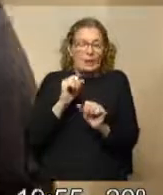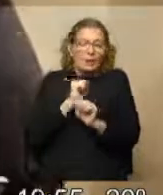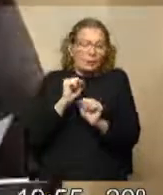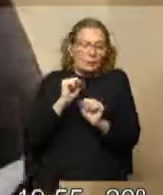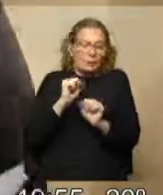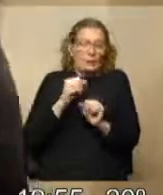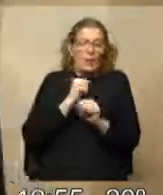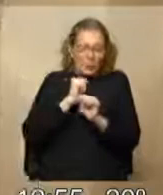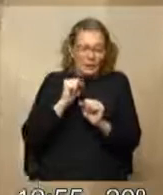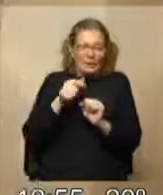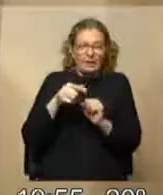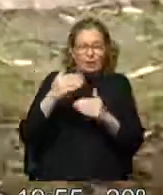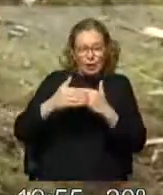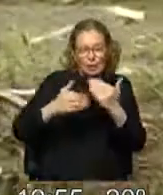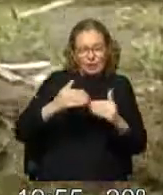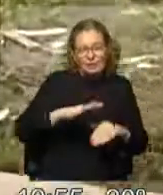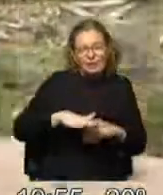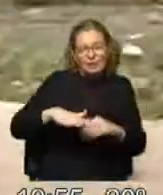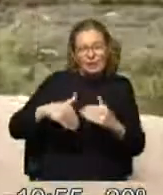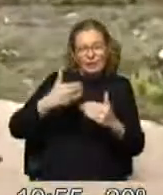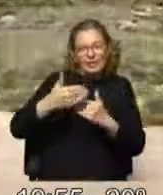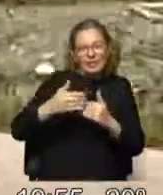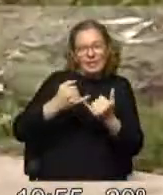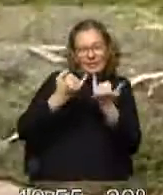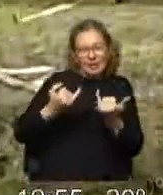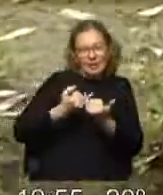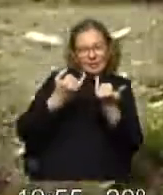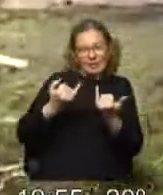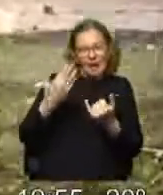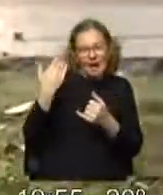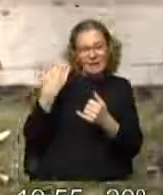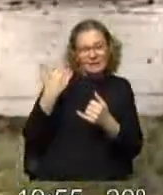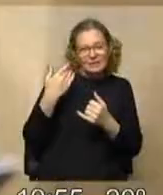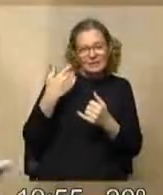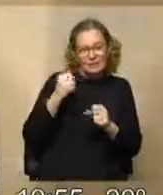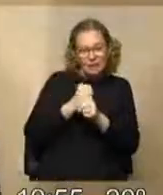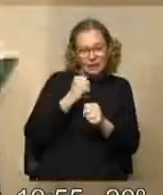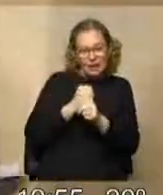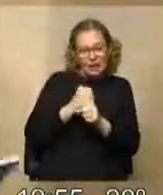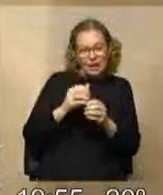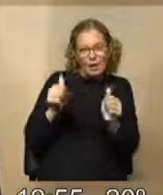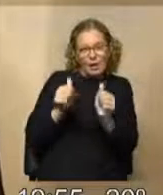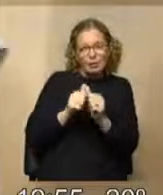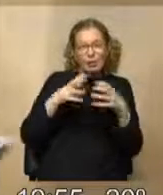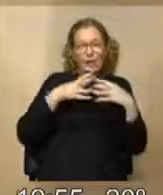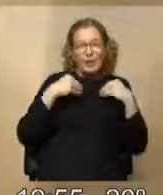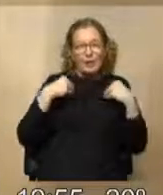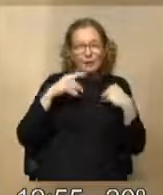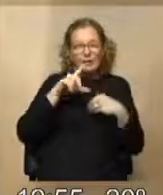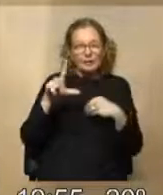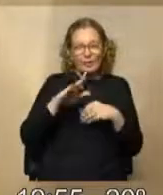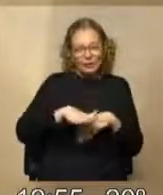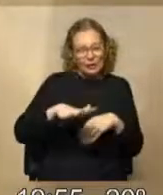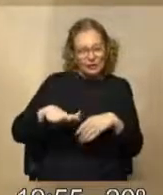posible, que los niños sigan con la rutina que tenían. Nosotros tenemos que trabajar con las escuelas, con los liceos, cuando hay